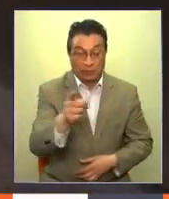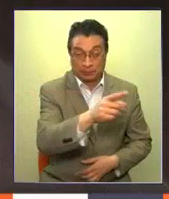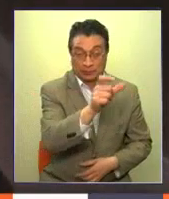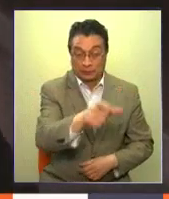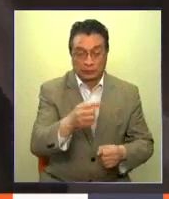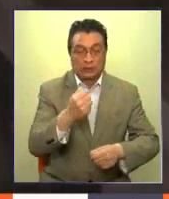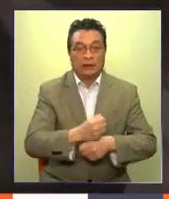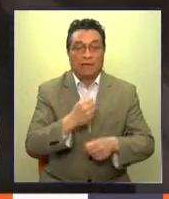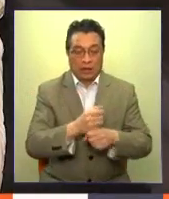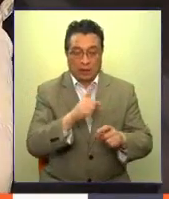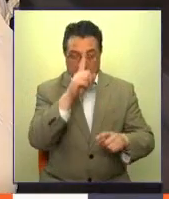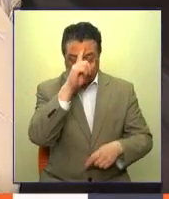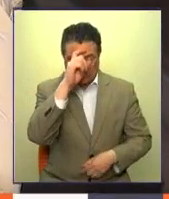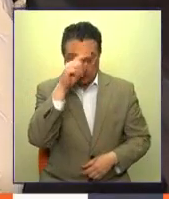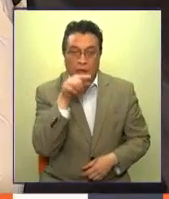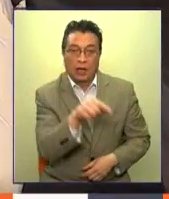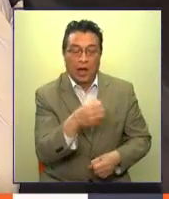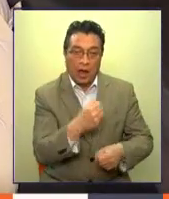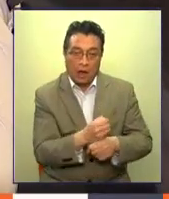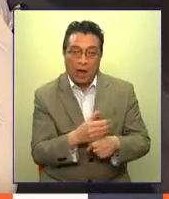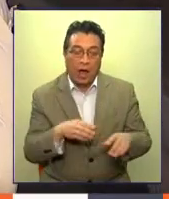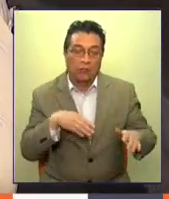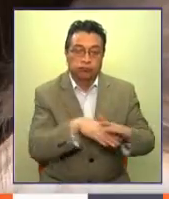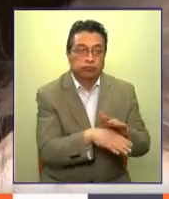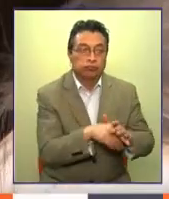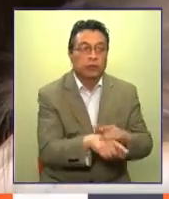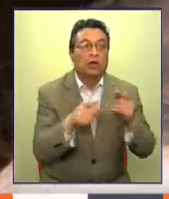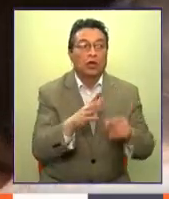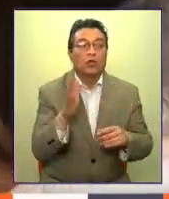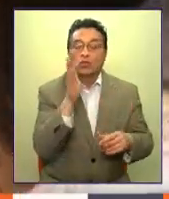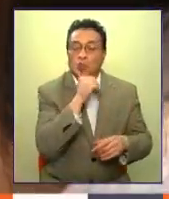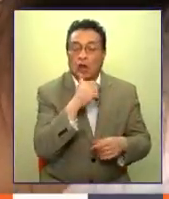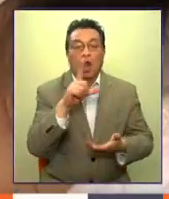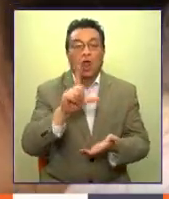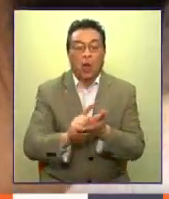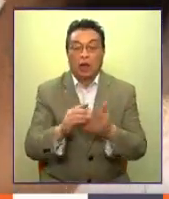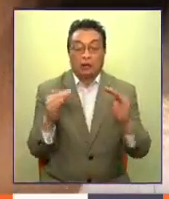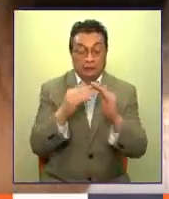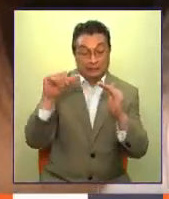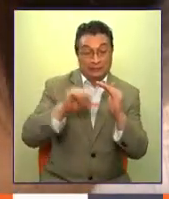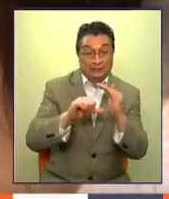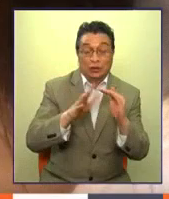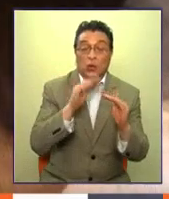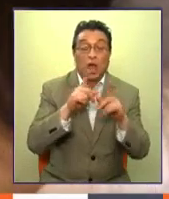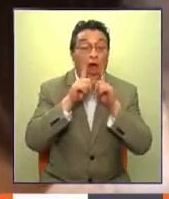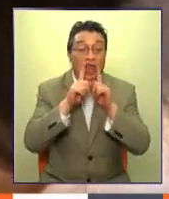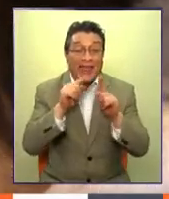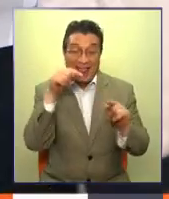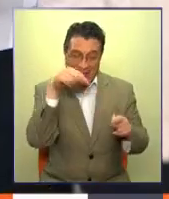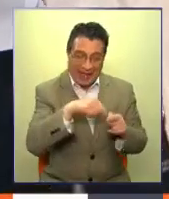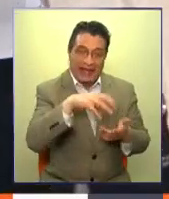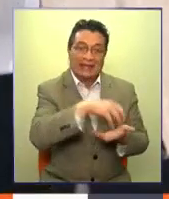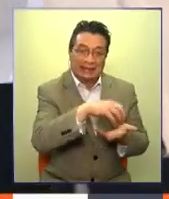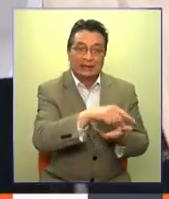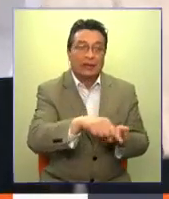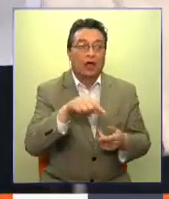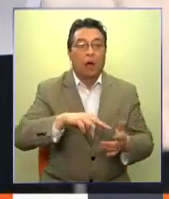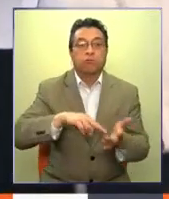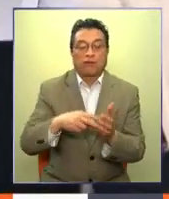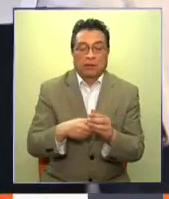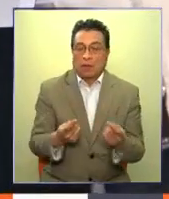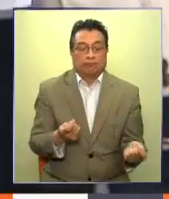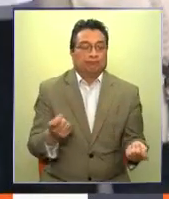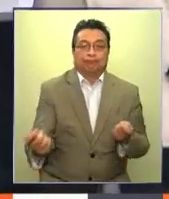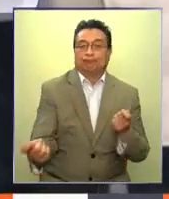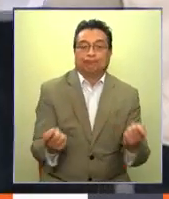línea de la salud, encargada de ayudar a quienes no tienen un lugar donde hacer una cuarentena apropiada. Hoy muchos tienen problemas para llegar a fin de mes,